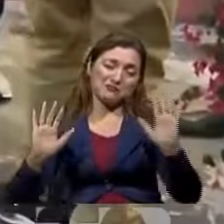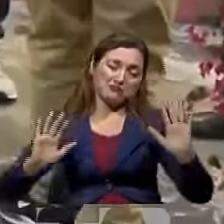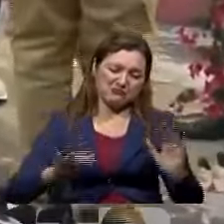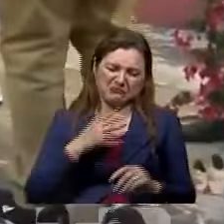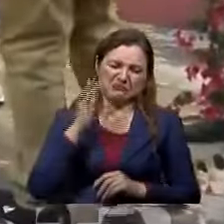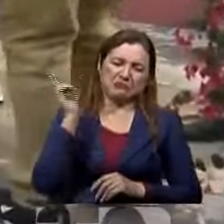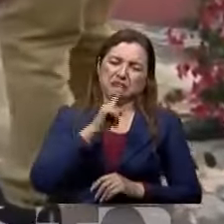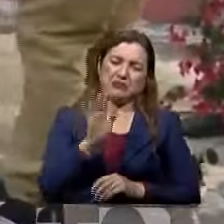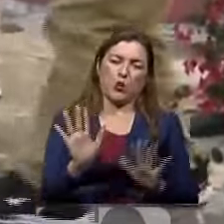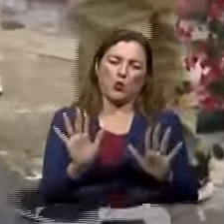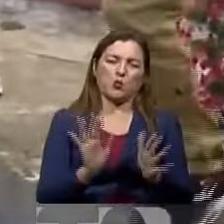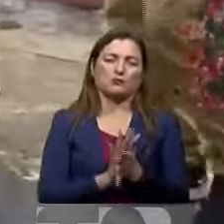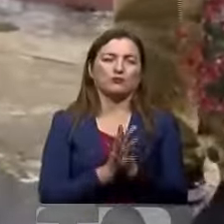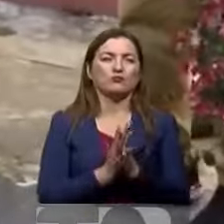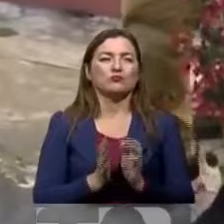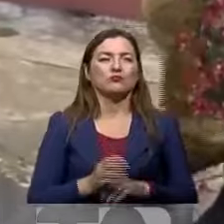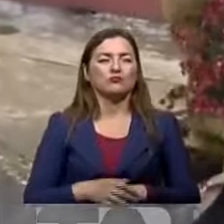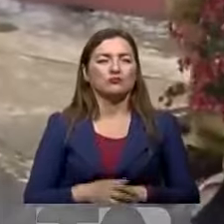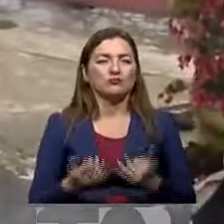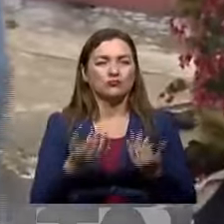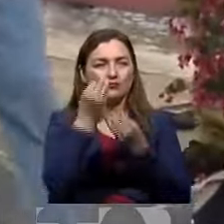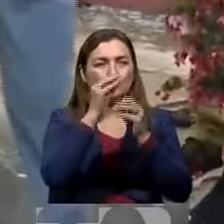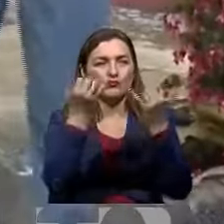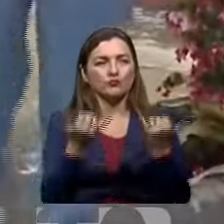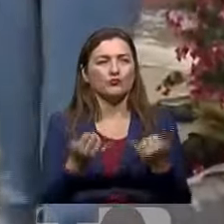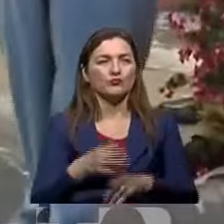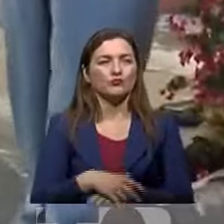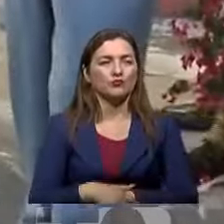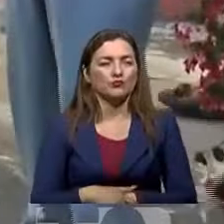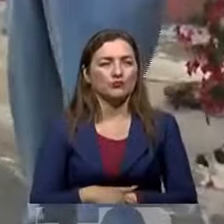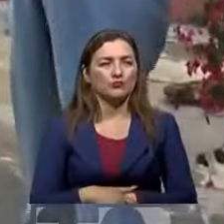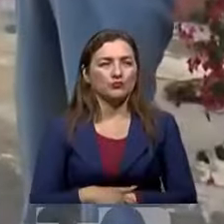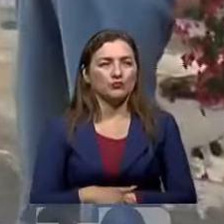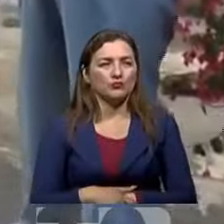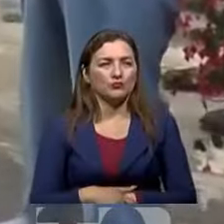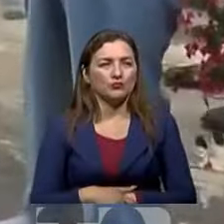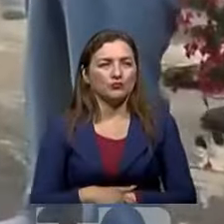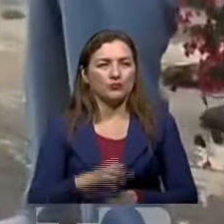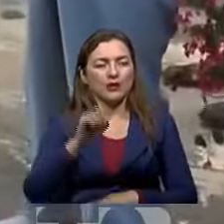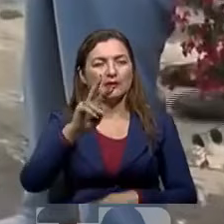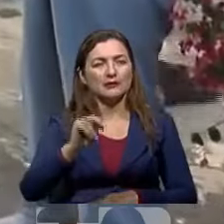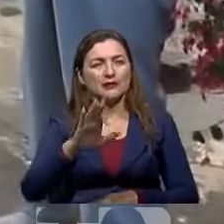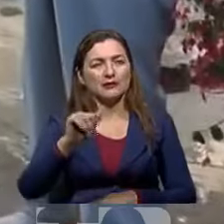no les genere todos estos problemas. Esa es la información que les tenemos a esta hora desde el sector de Santa